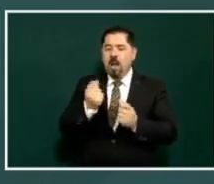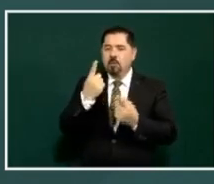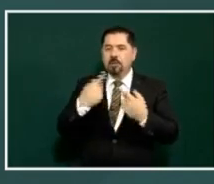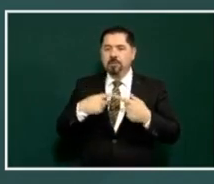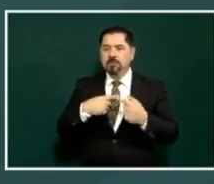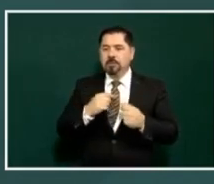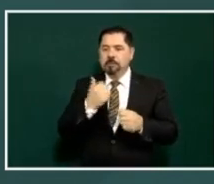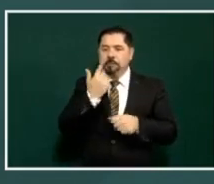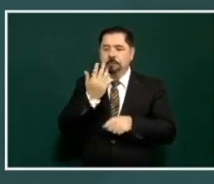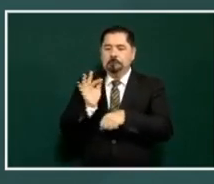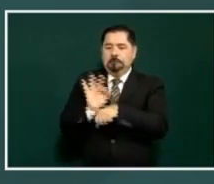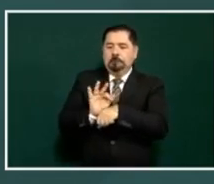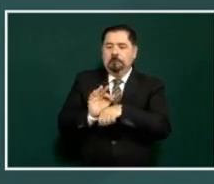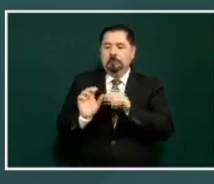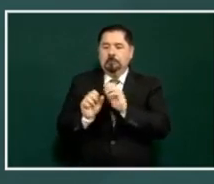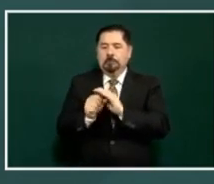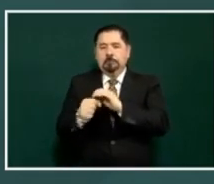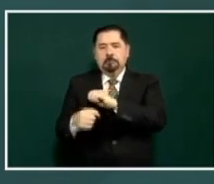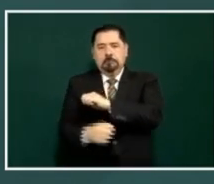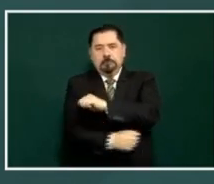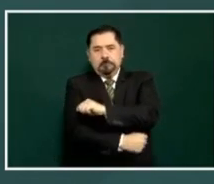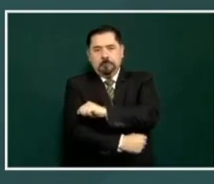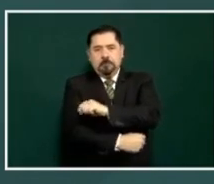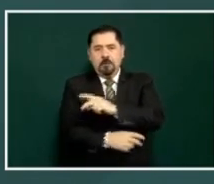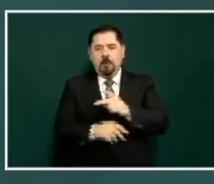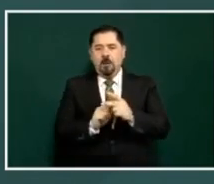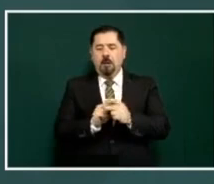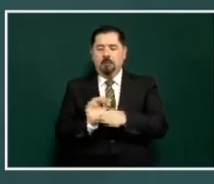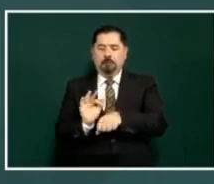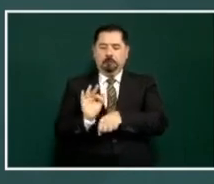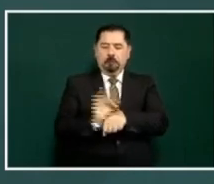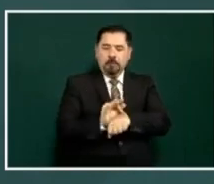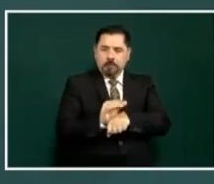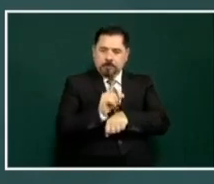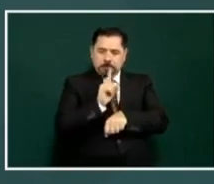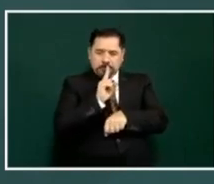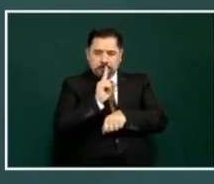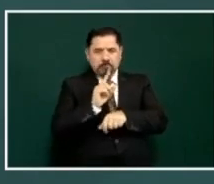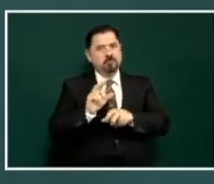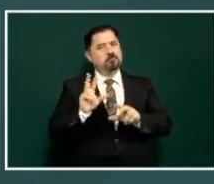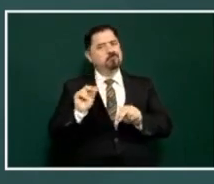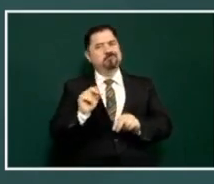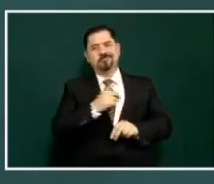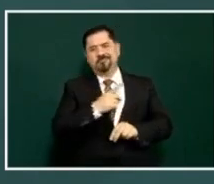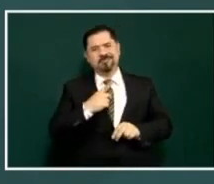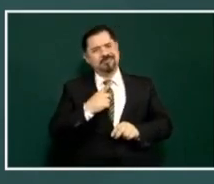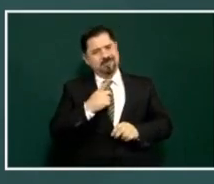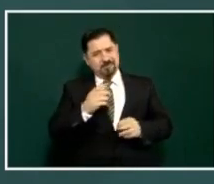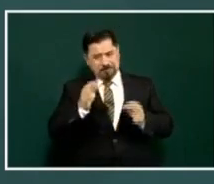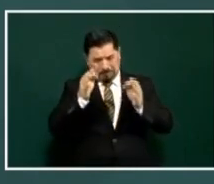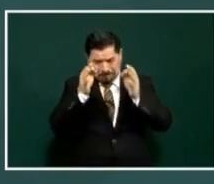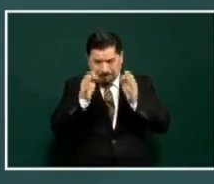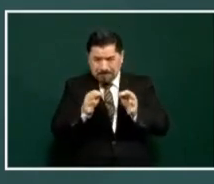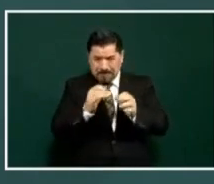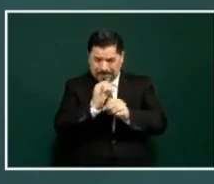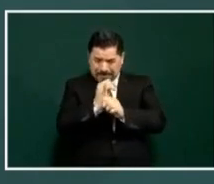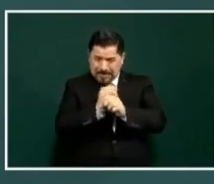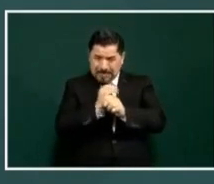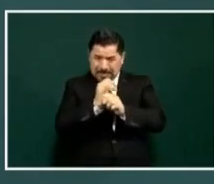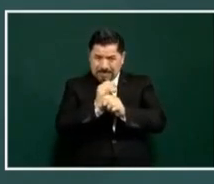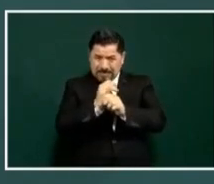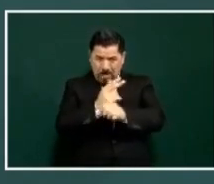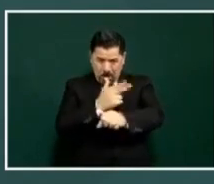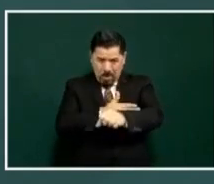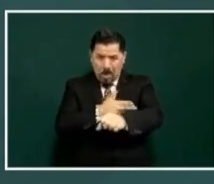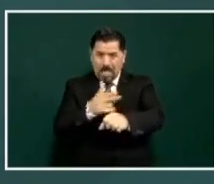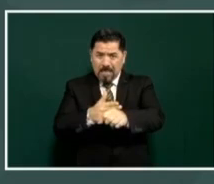medio, que se actúe con apego a la ley y